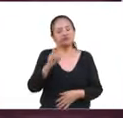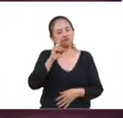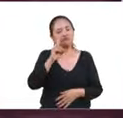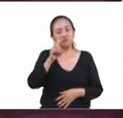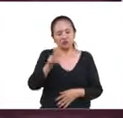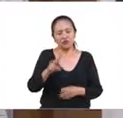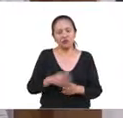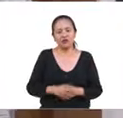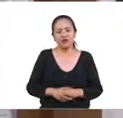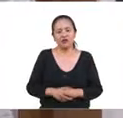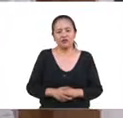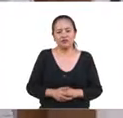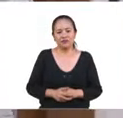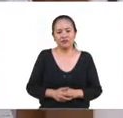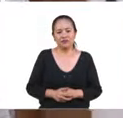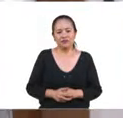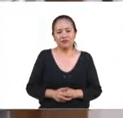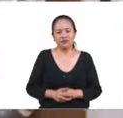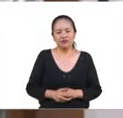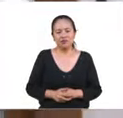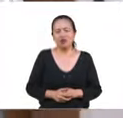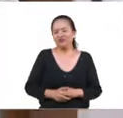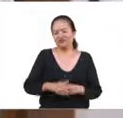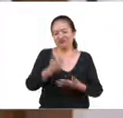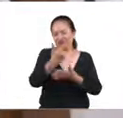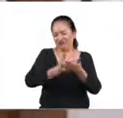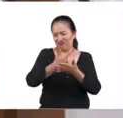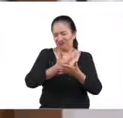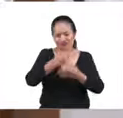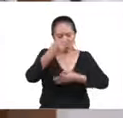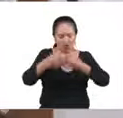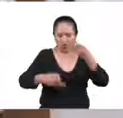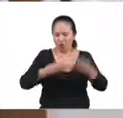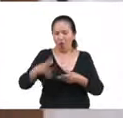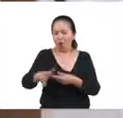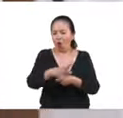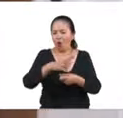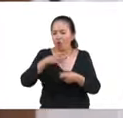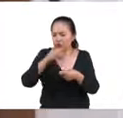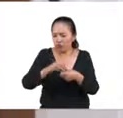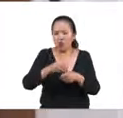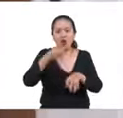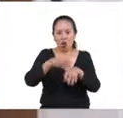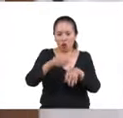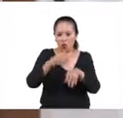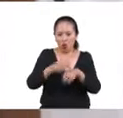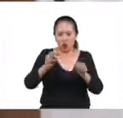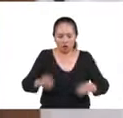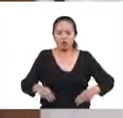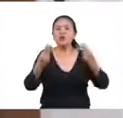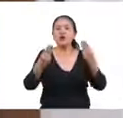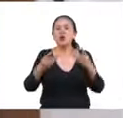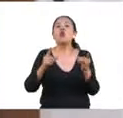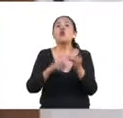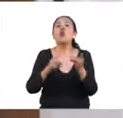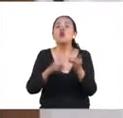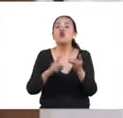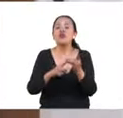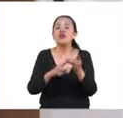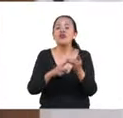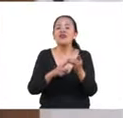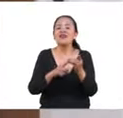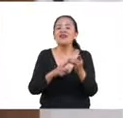encontrar las cifras completas, el diagnóstico completo y el número de mercados y su ubicación en la página